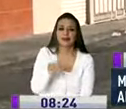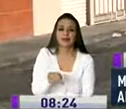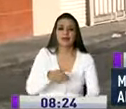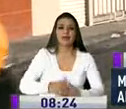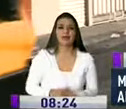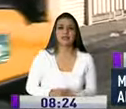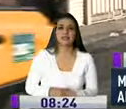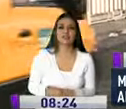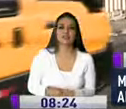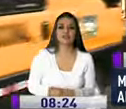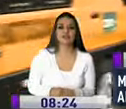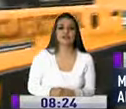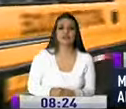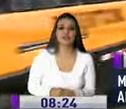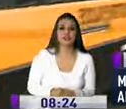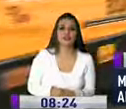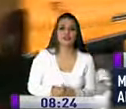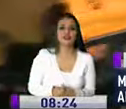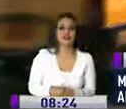el rebacheo incluso ya